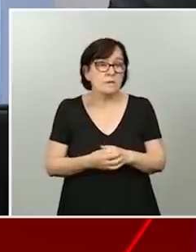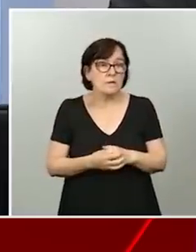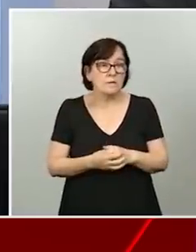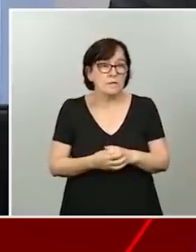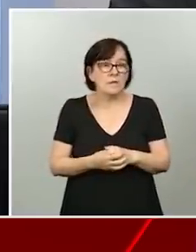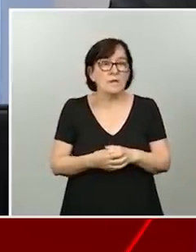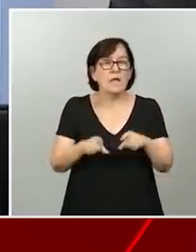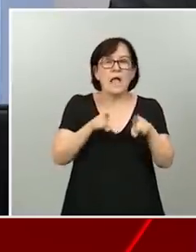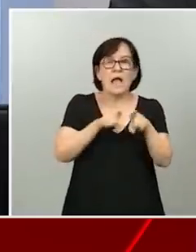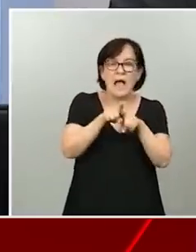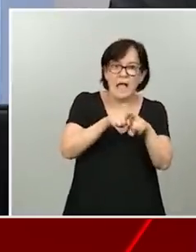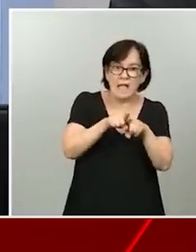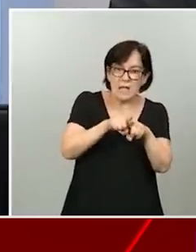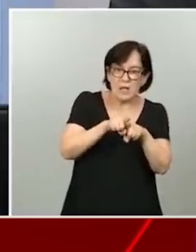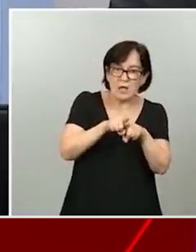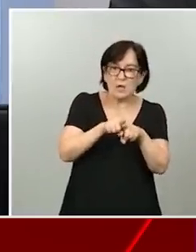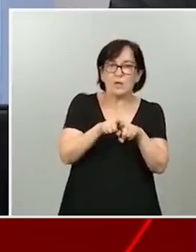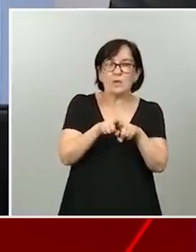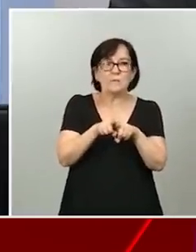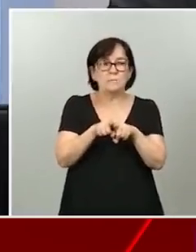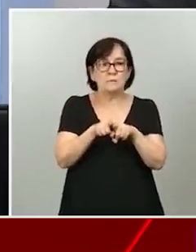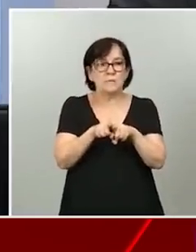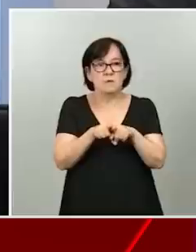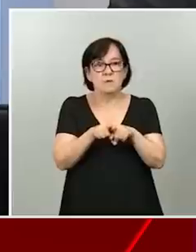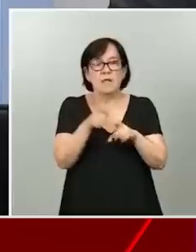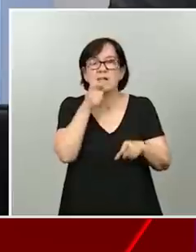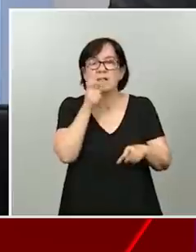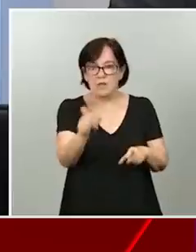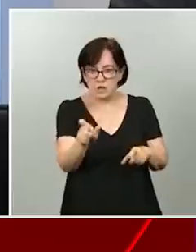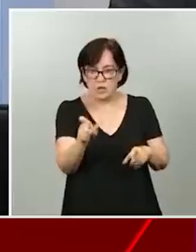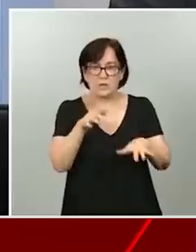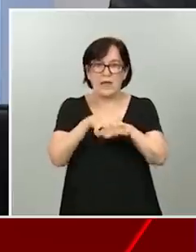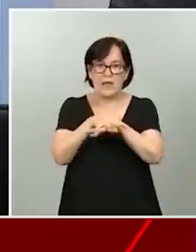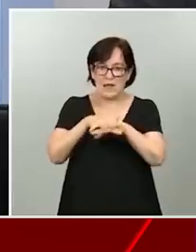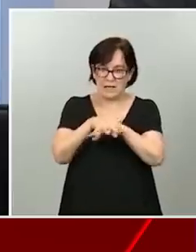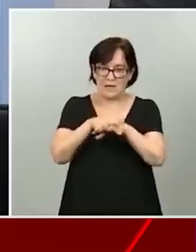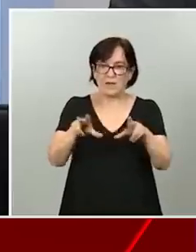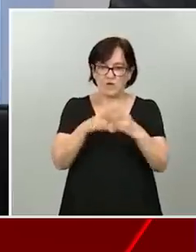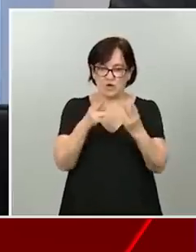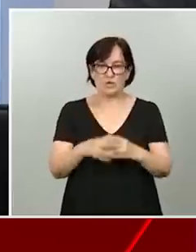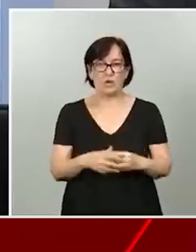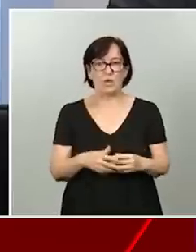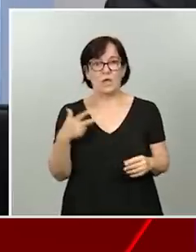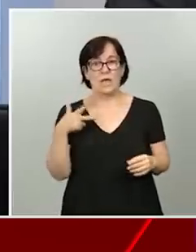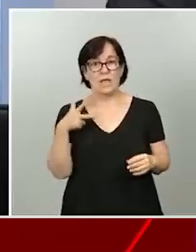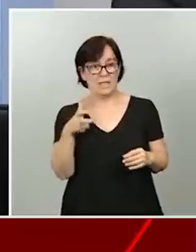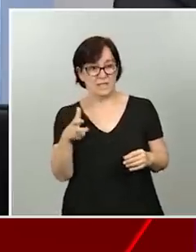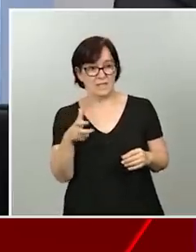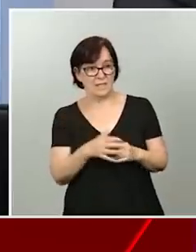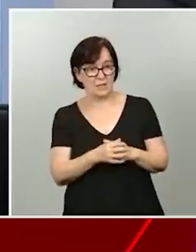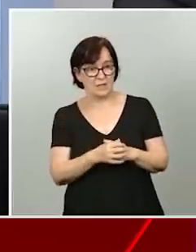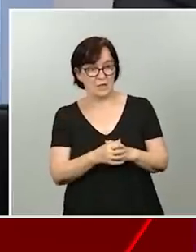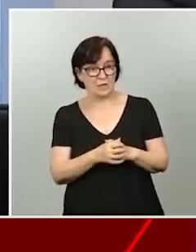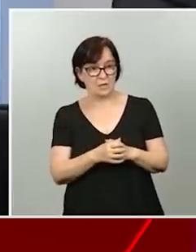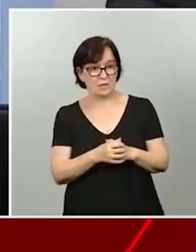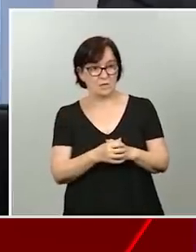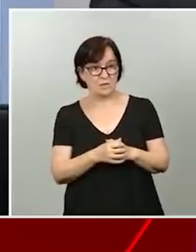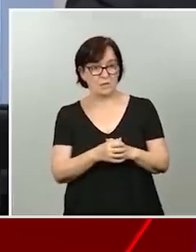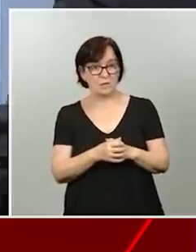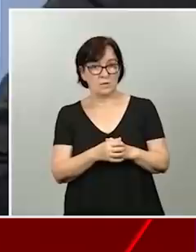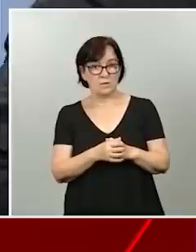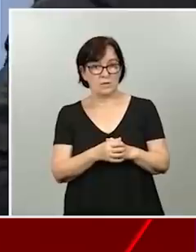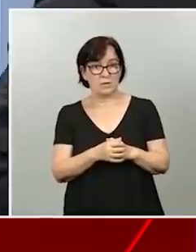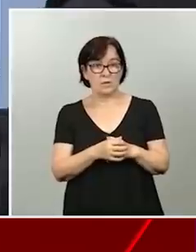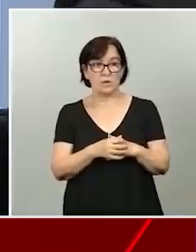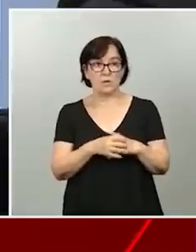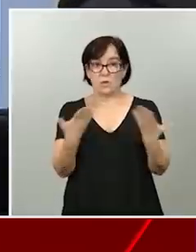y estamos donde estamos, en una fase de deterioro gravísima, en la cual